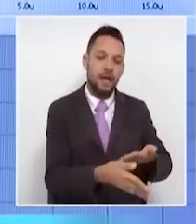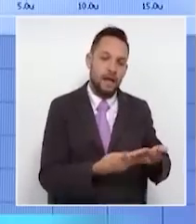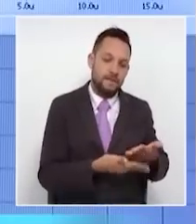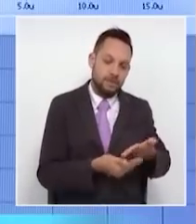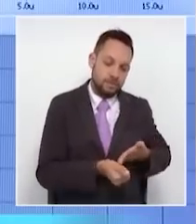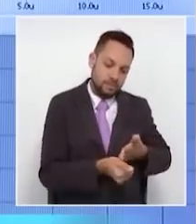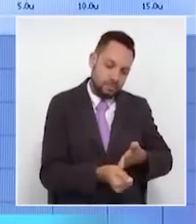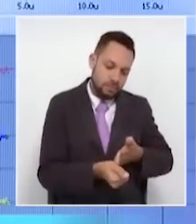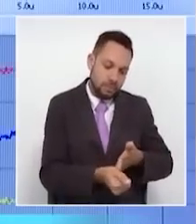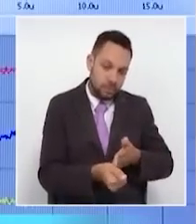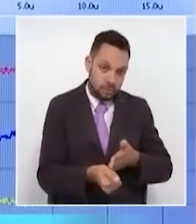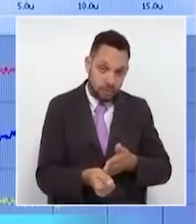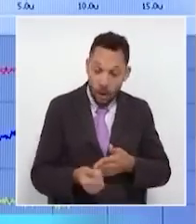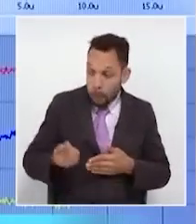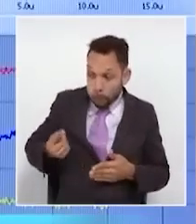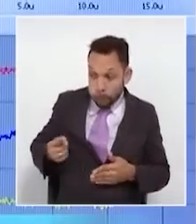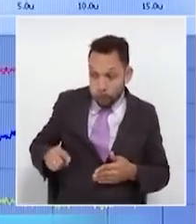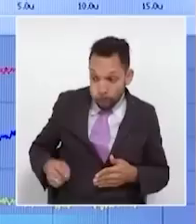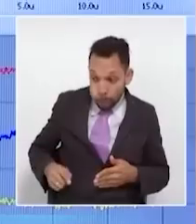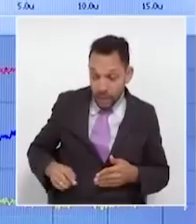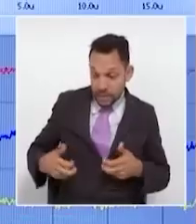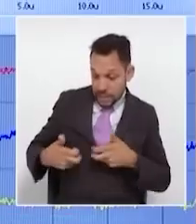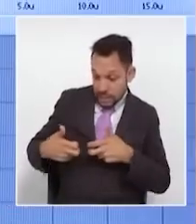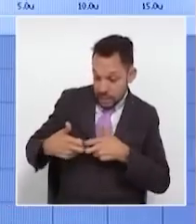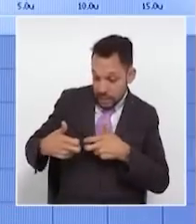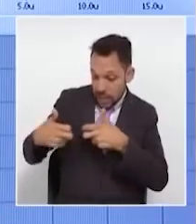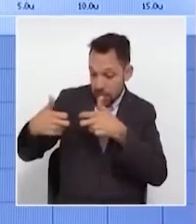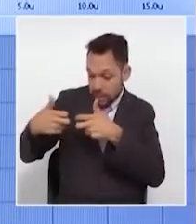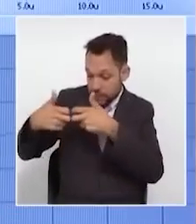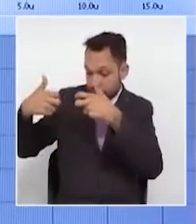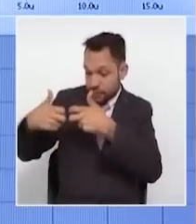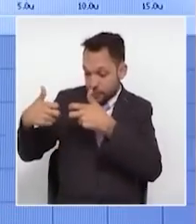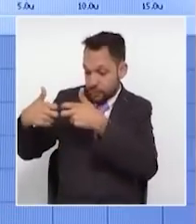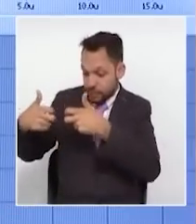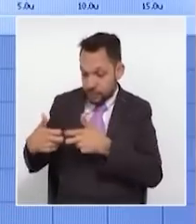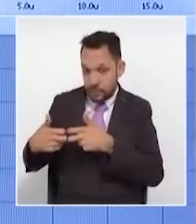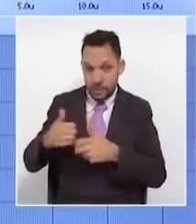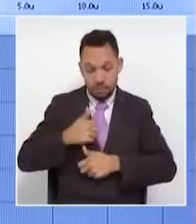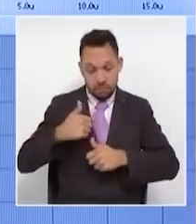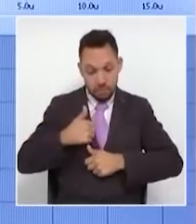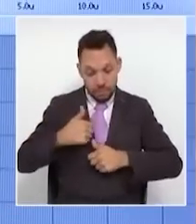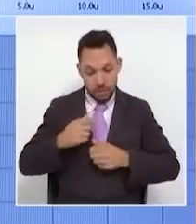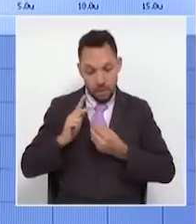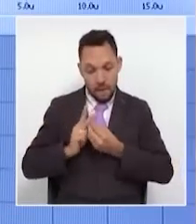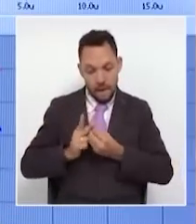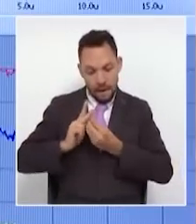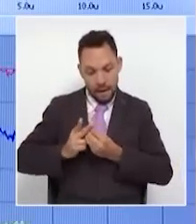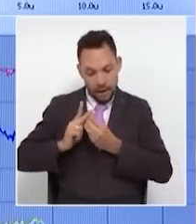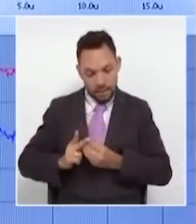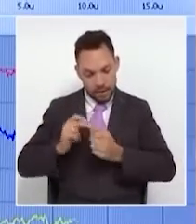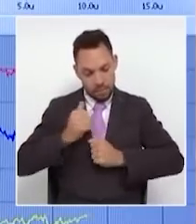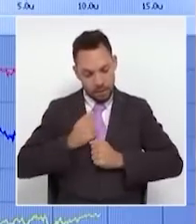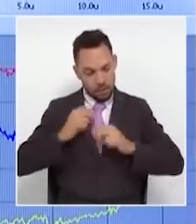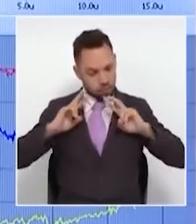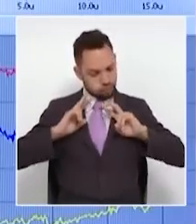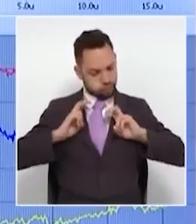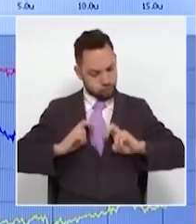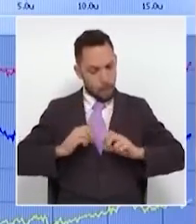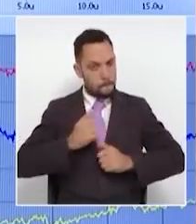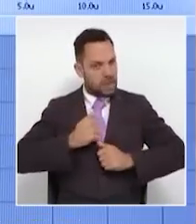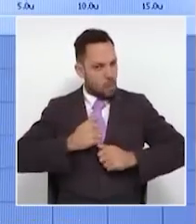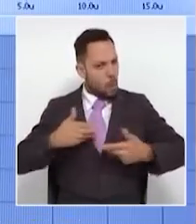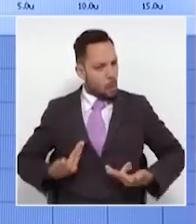solamente vamos a ver esta parte eléctrica esto es una herramienta de autoconocimiento sino que también vamos a ver las